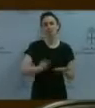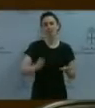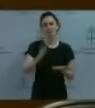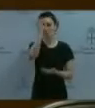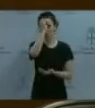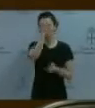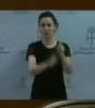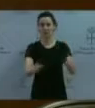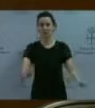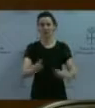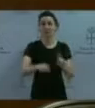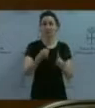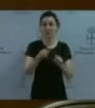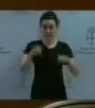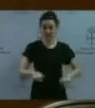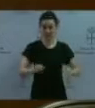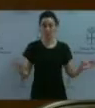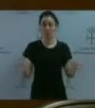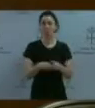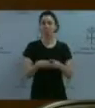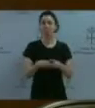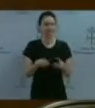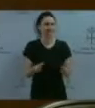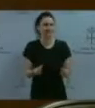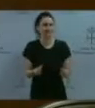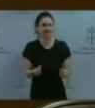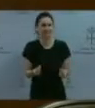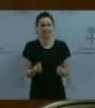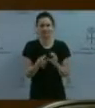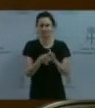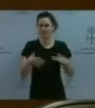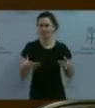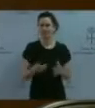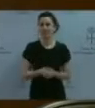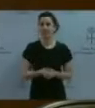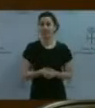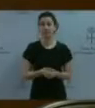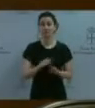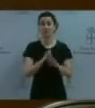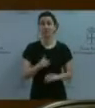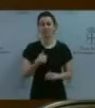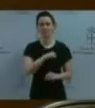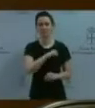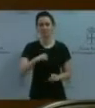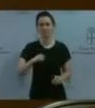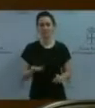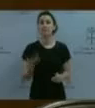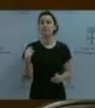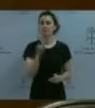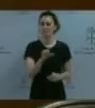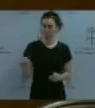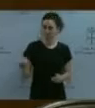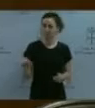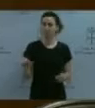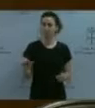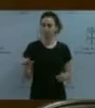legislativa. De hecho, nos llama profundamente la atención que la semana pasada se hayan cancelado los premios del IDEPA